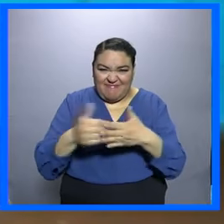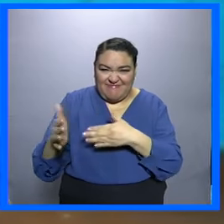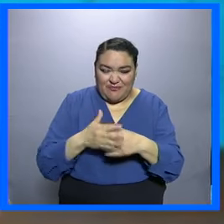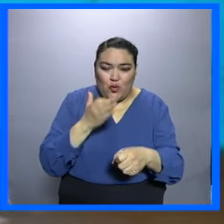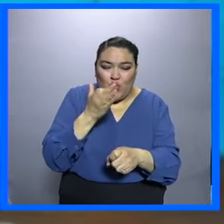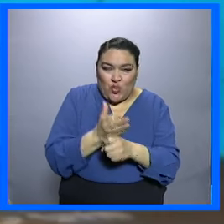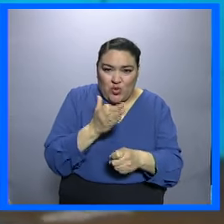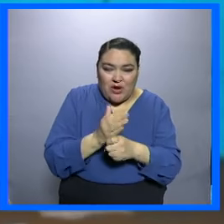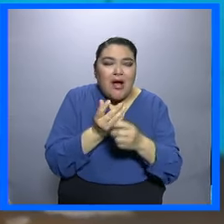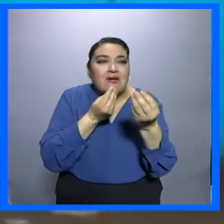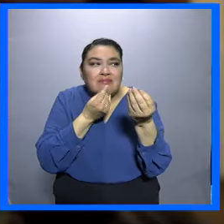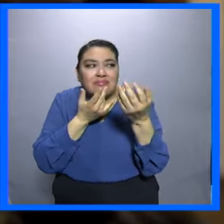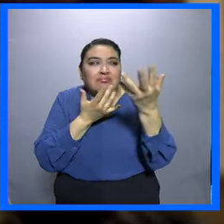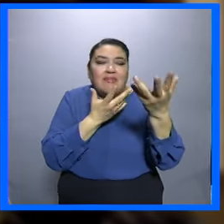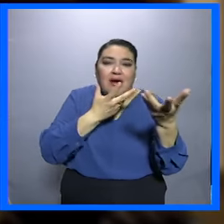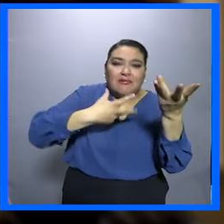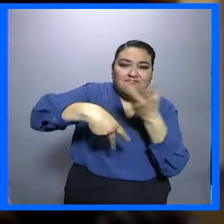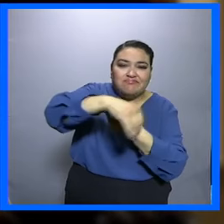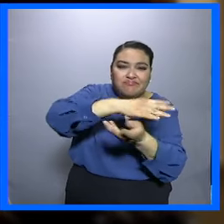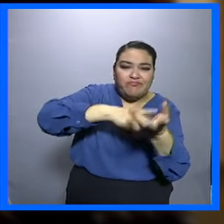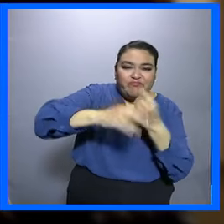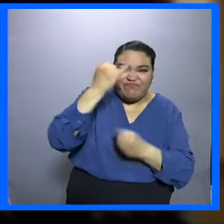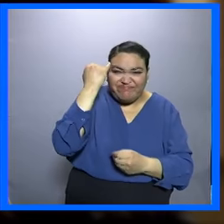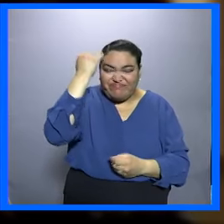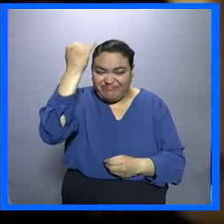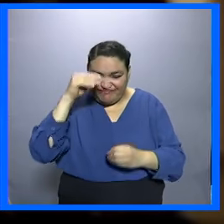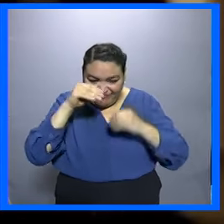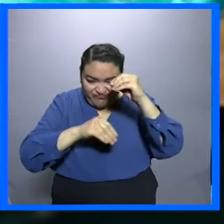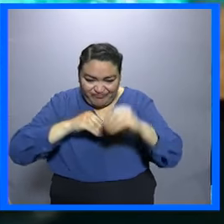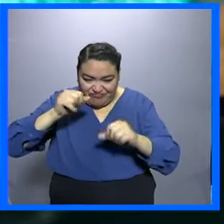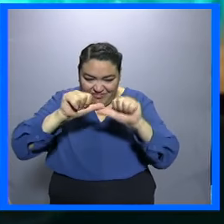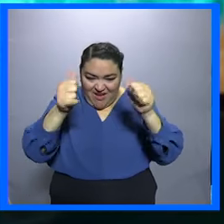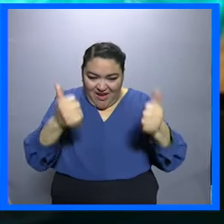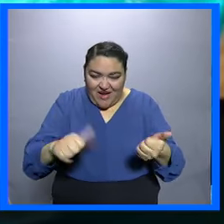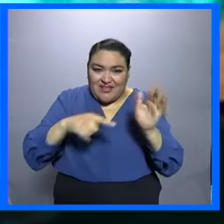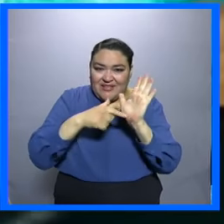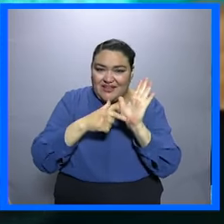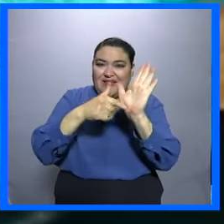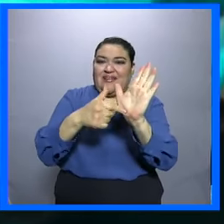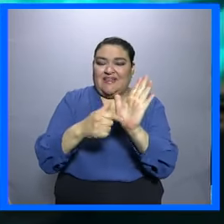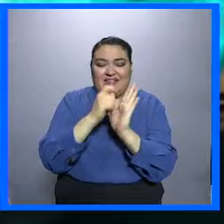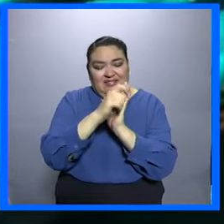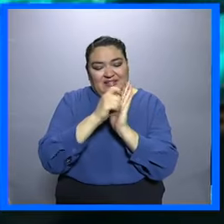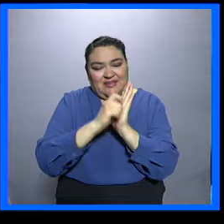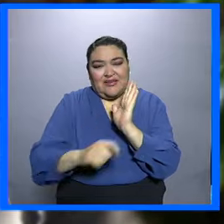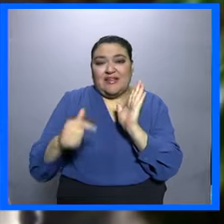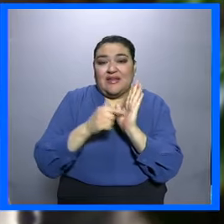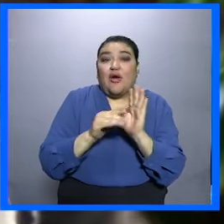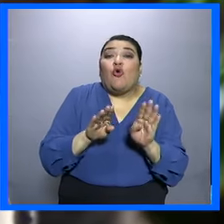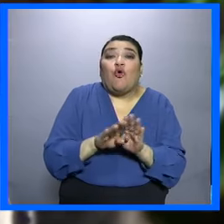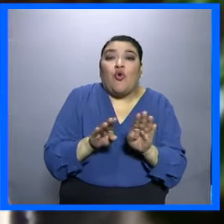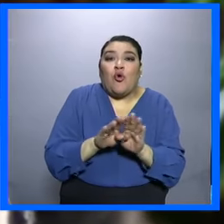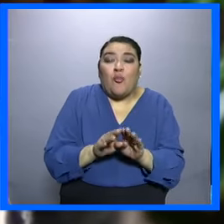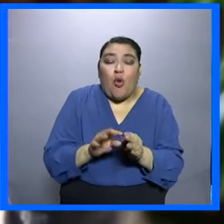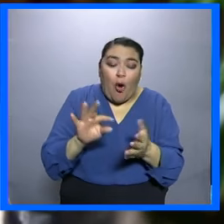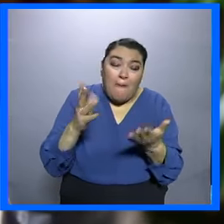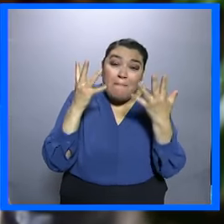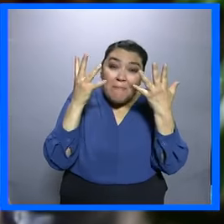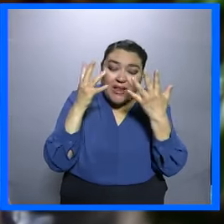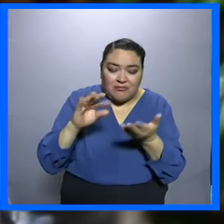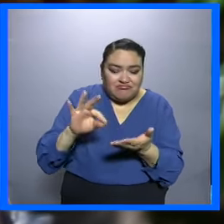la sustentabilidad y la imaginación la manera de expresar su arte a través de la creación de libros hechos completamente a mano